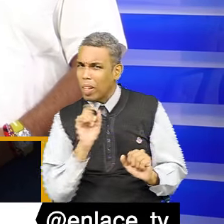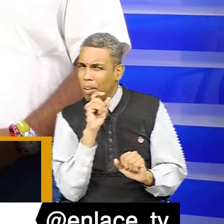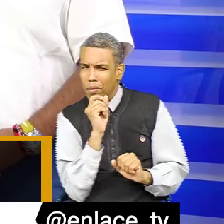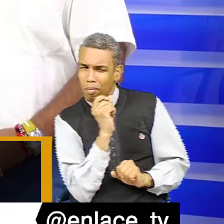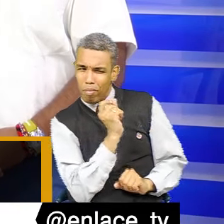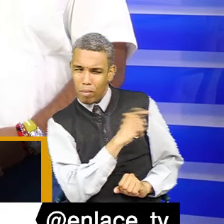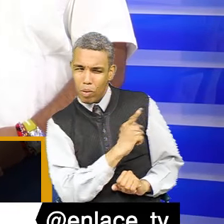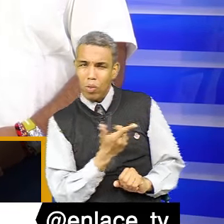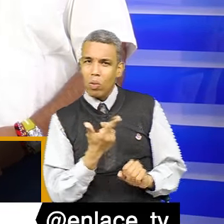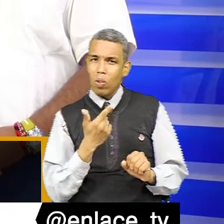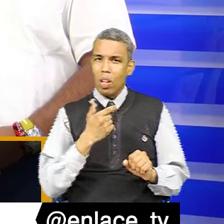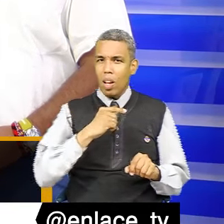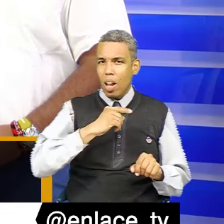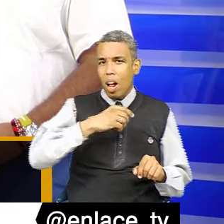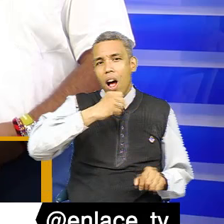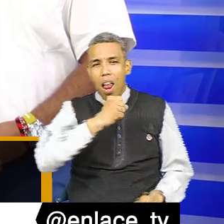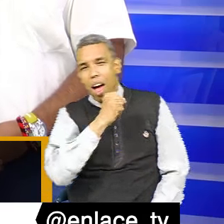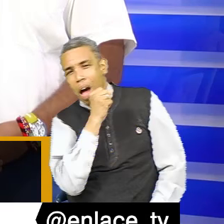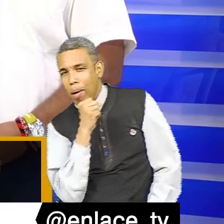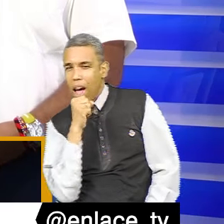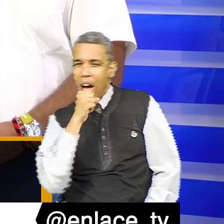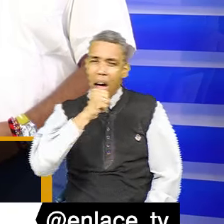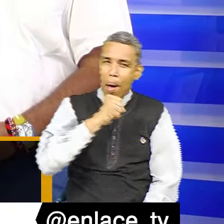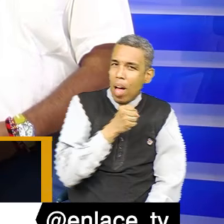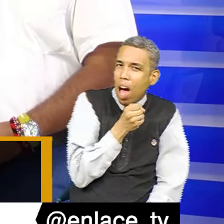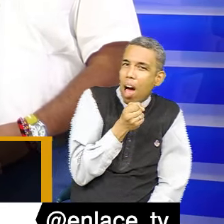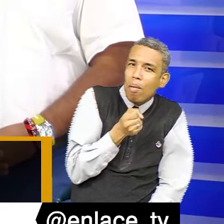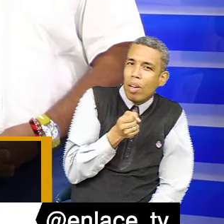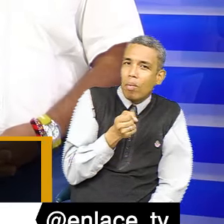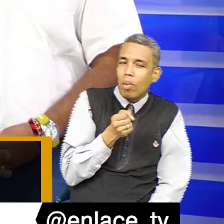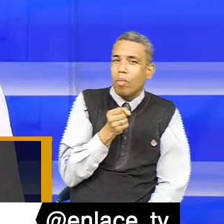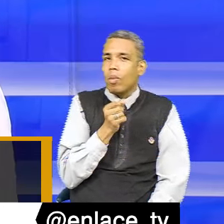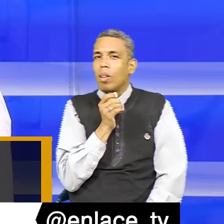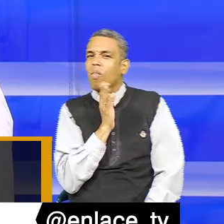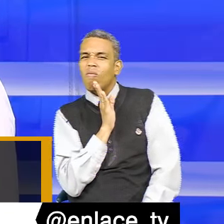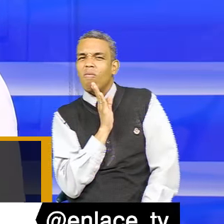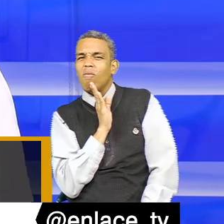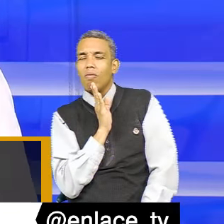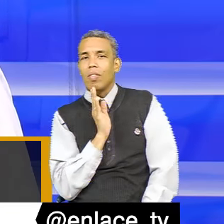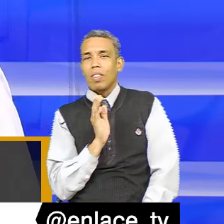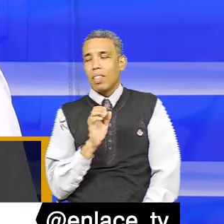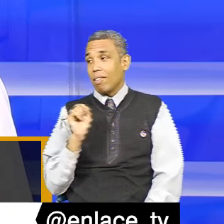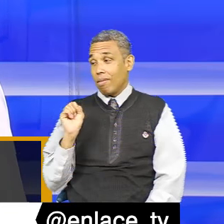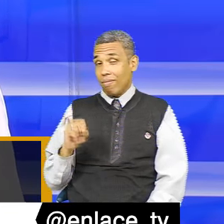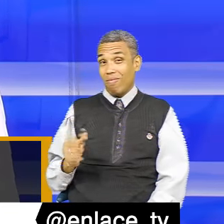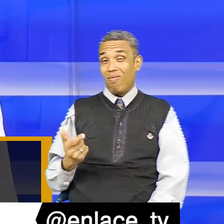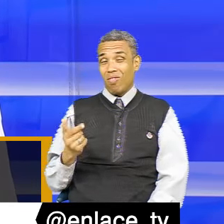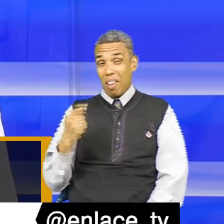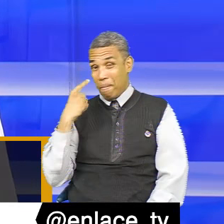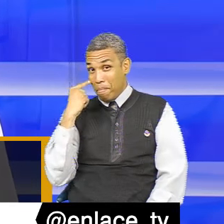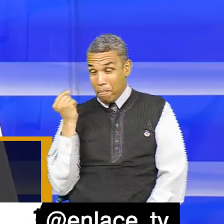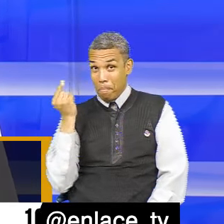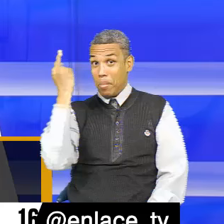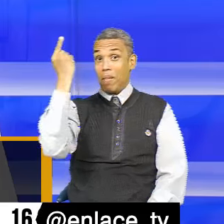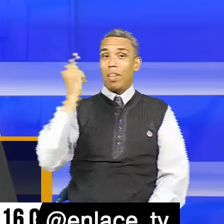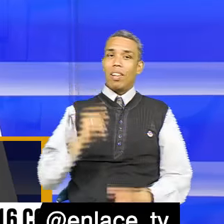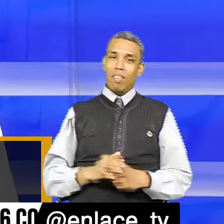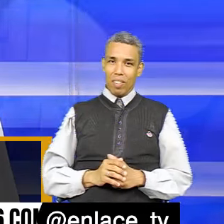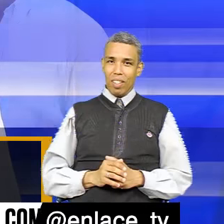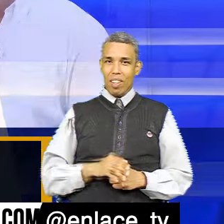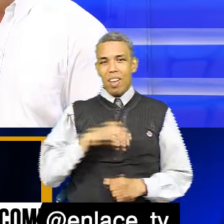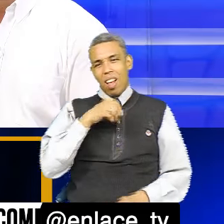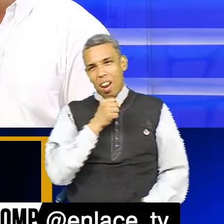menciona estarán acompañando esa actividad? Bueno, ahí tenemos una sorpresa para Miraflores en sus 54 años, primera vez en la historia. Queremos